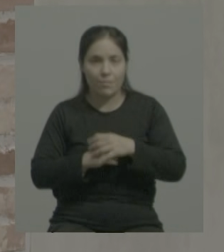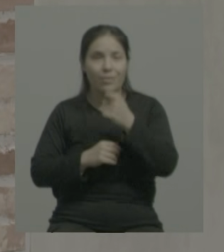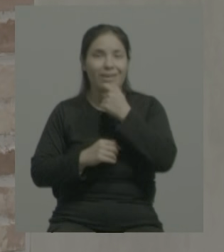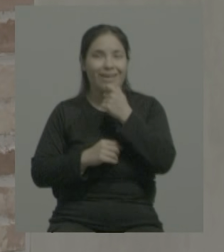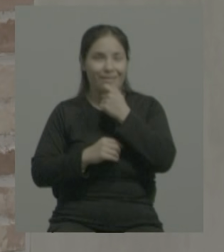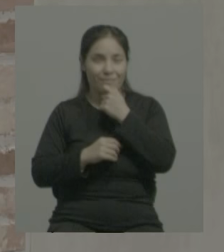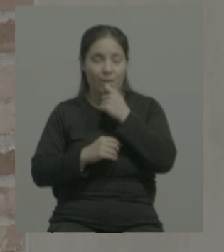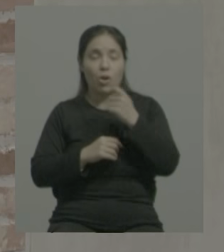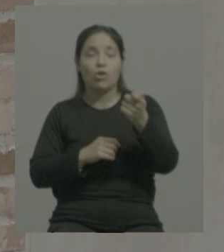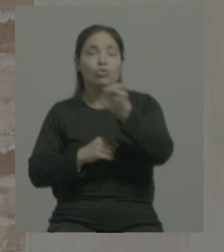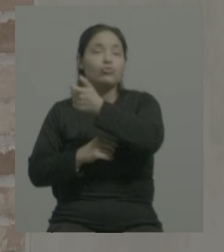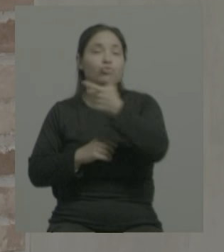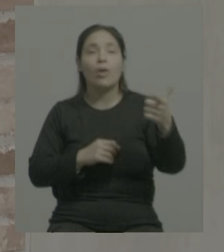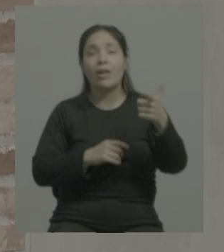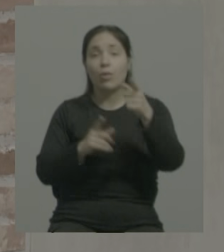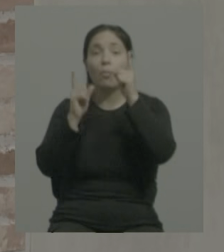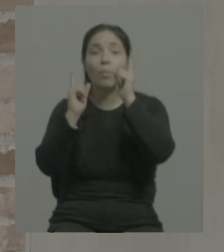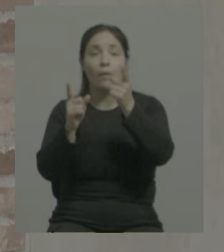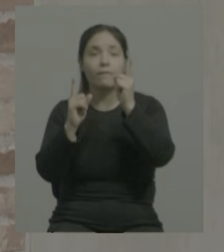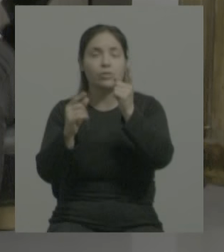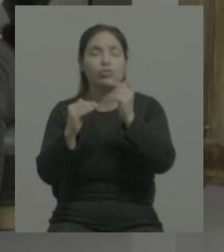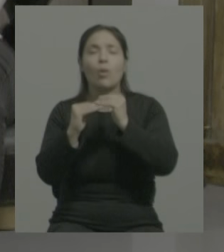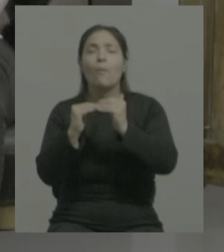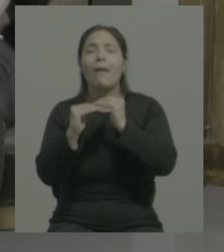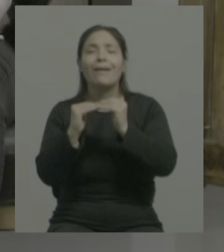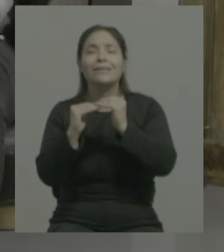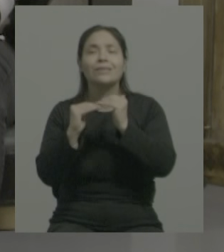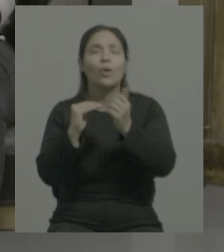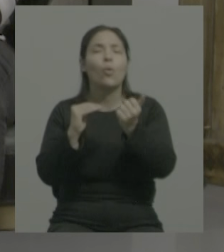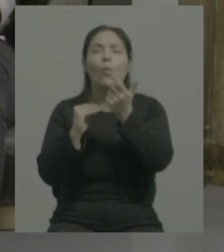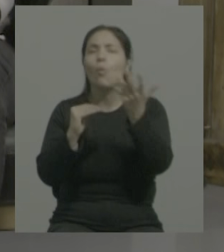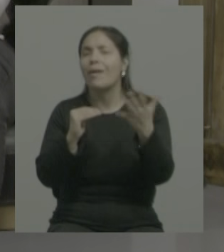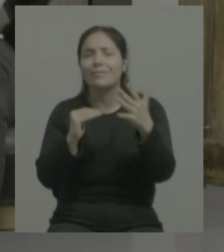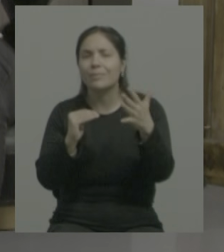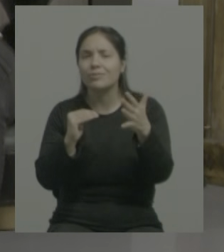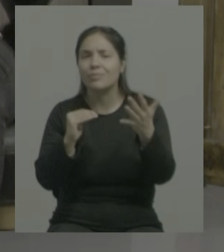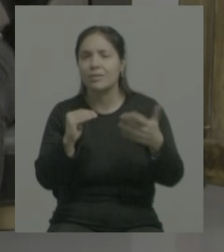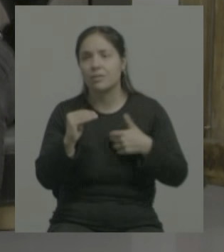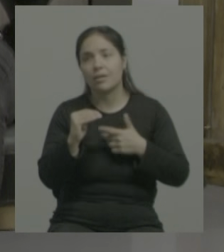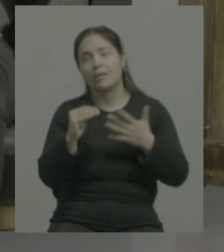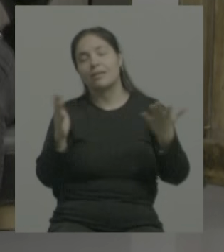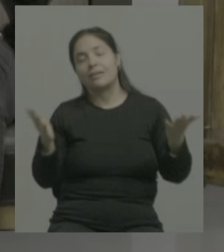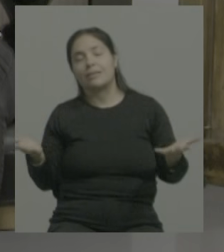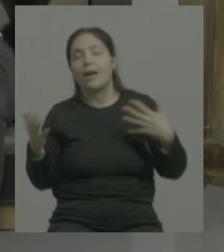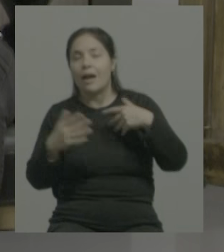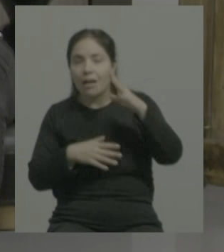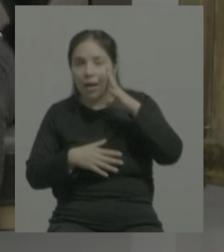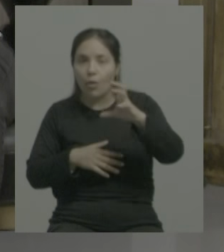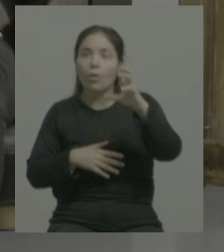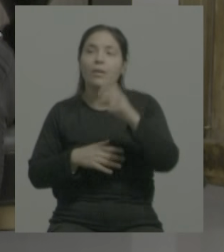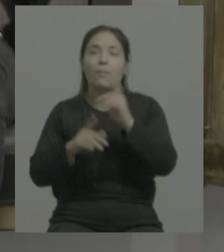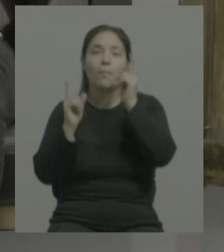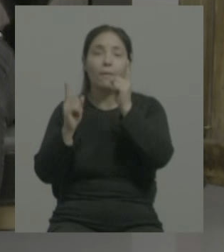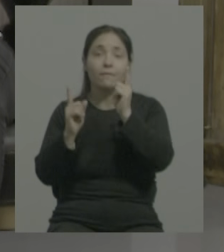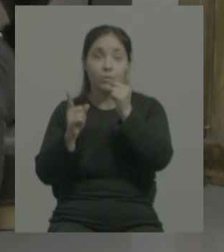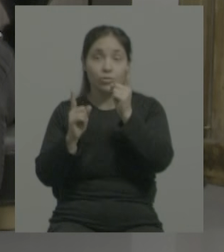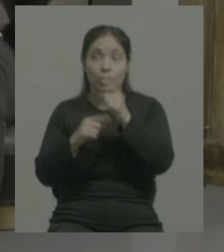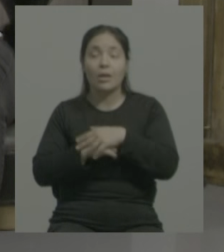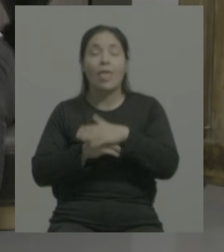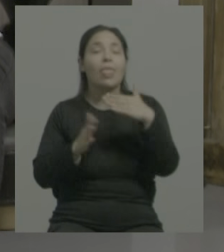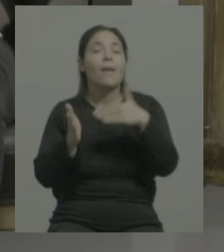ejemplo, para un docente en la universidad, en el ámbito universitario? Y bueno, primero hay que recordar que todos los docentes, según